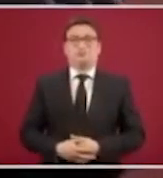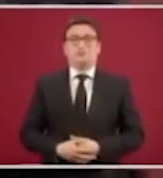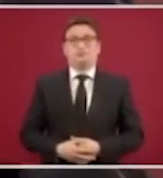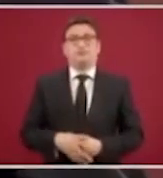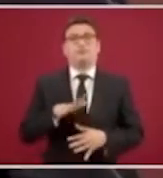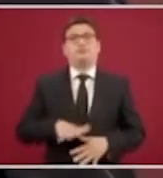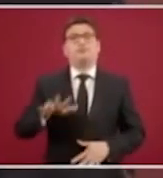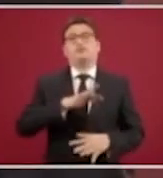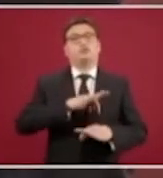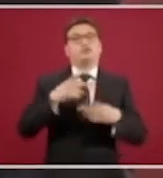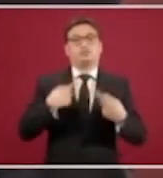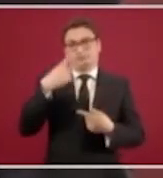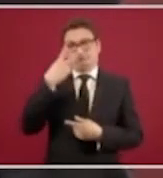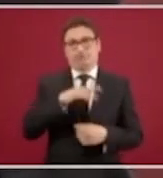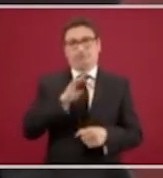al pueblo de México.